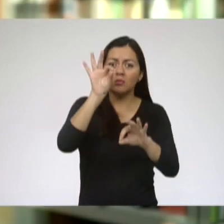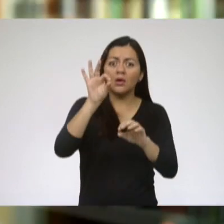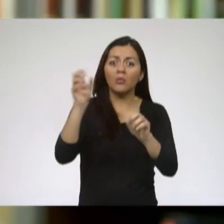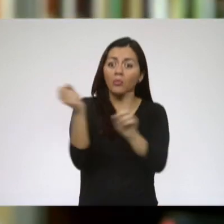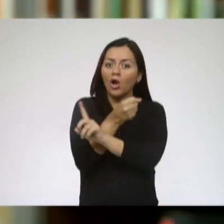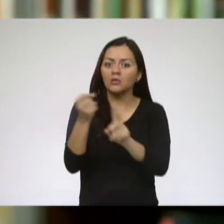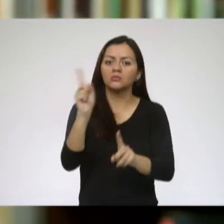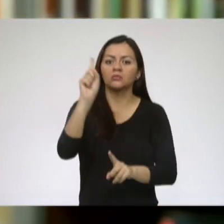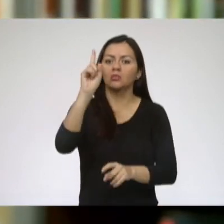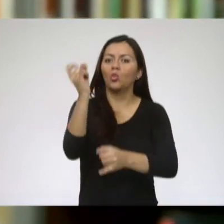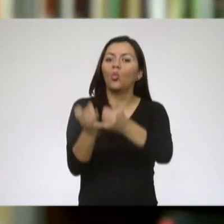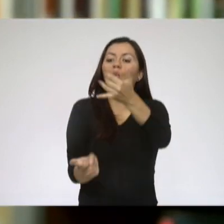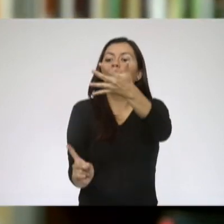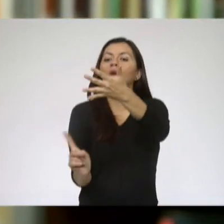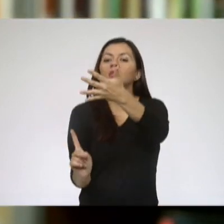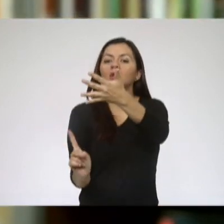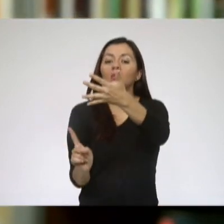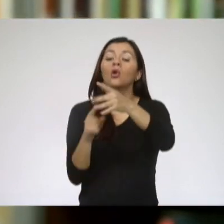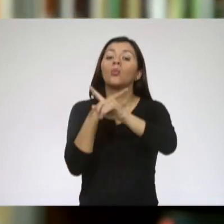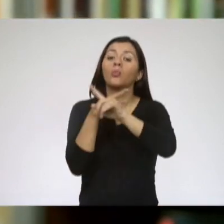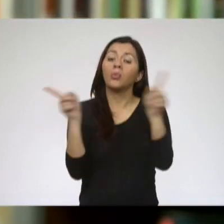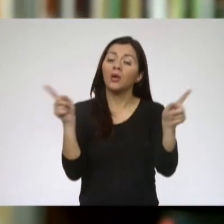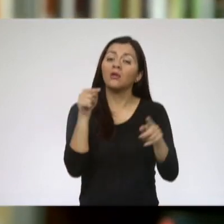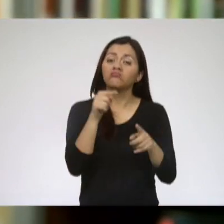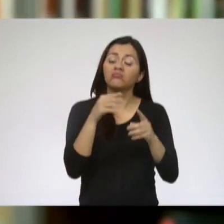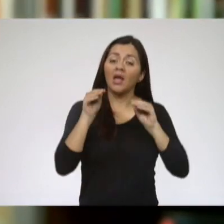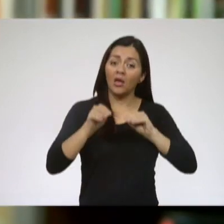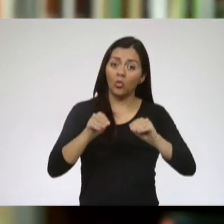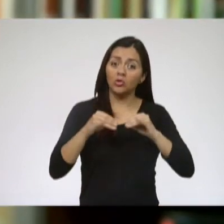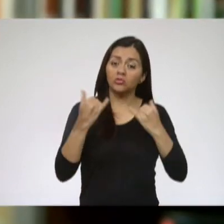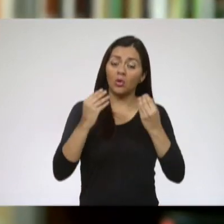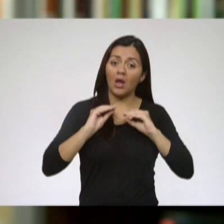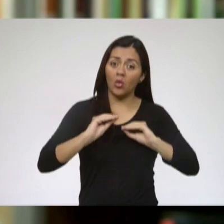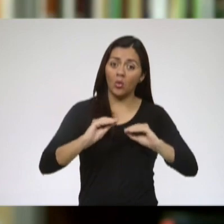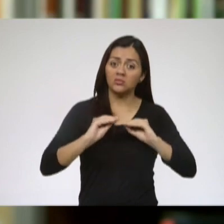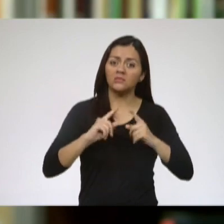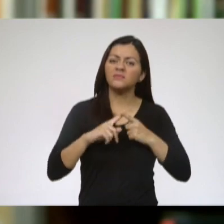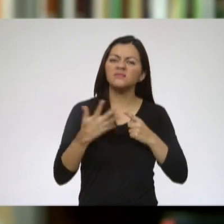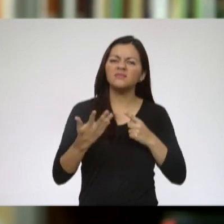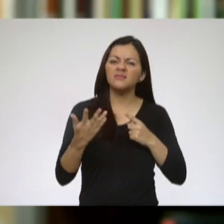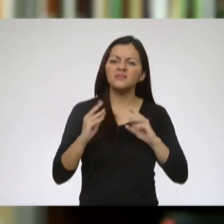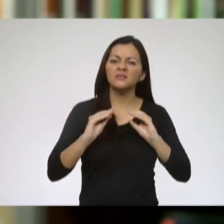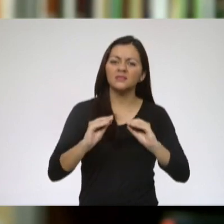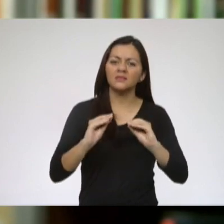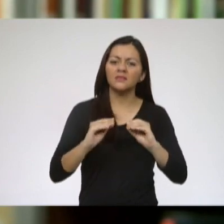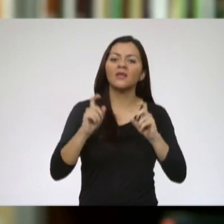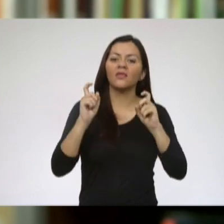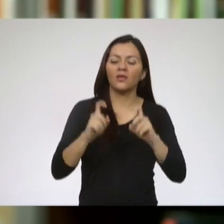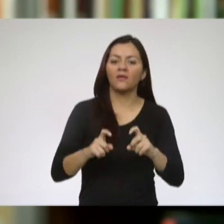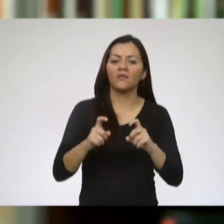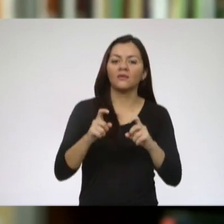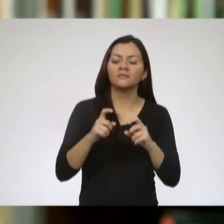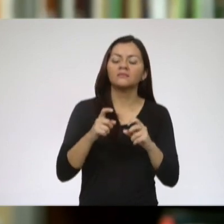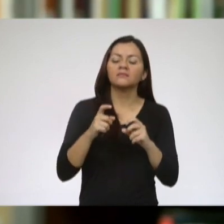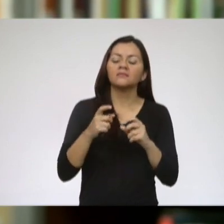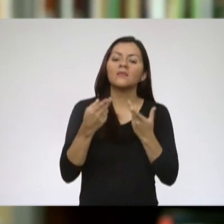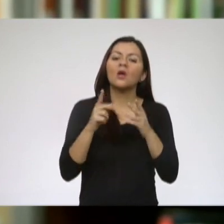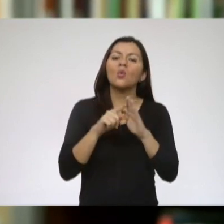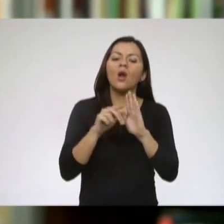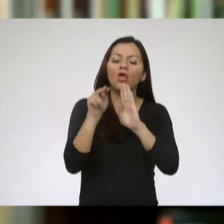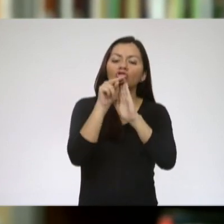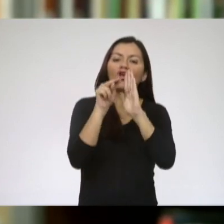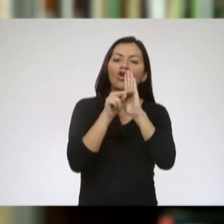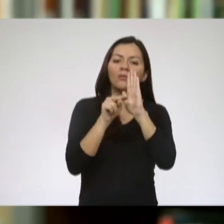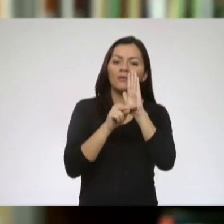violencia. Yo creo que dentro de las instituciones educativas tenemos ahora unos los llamados códigos de convivencia. Estos códigos de